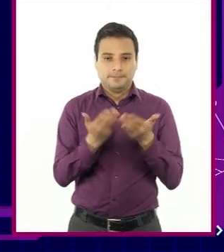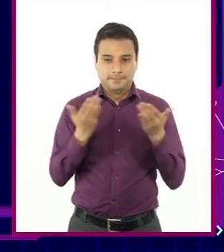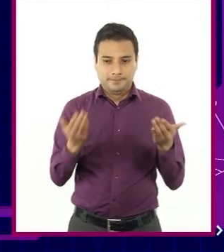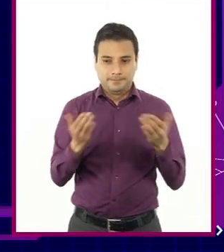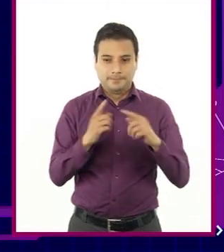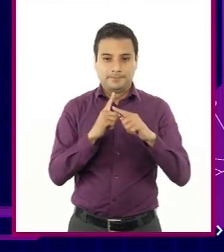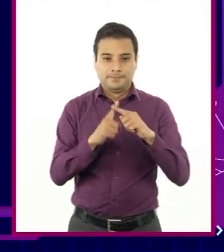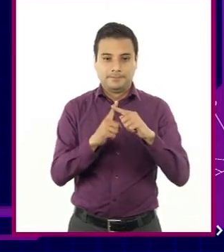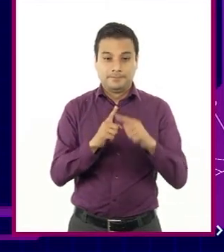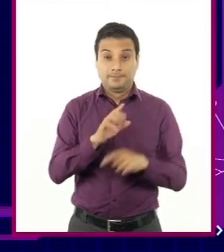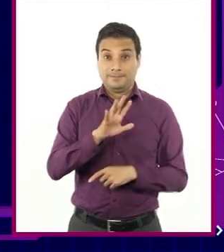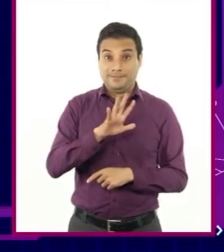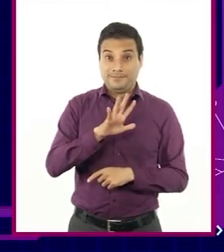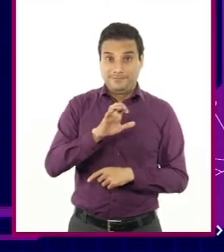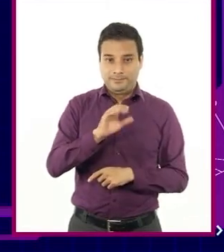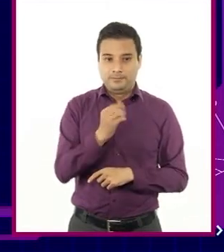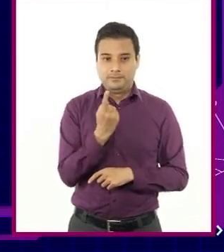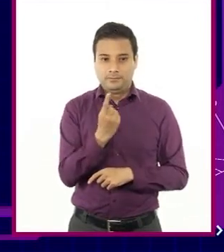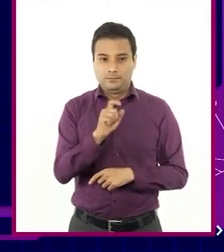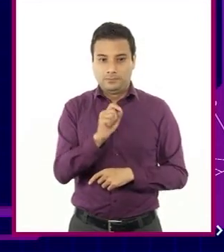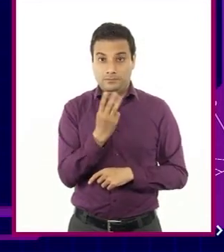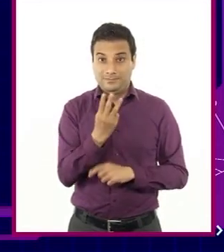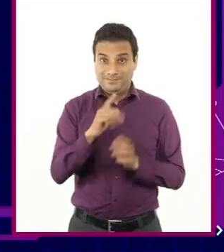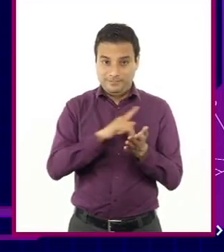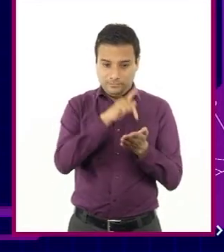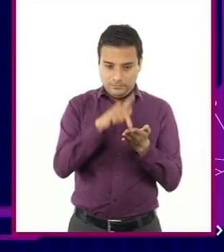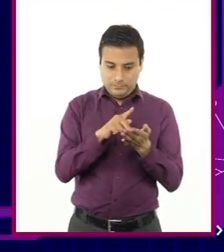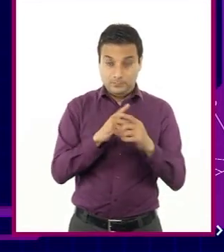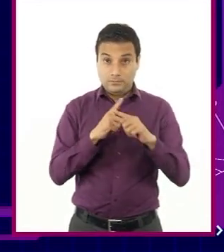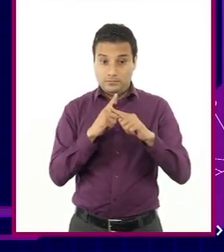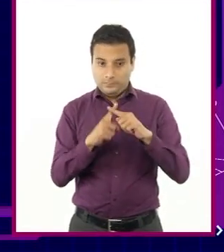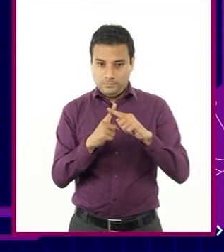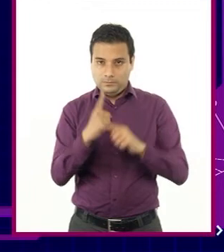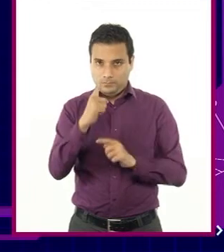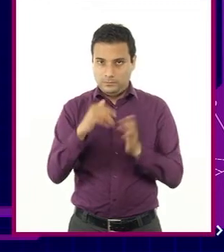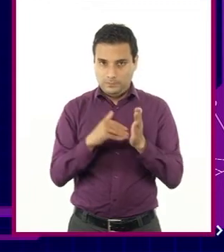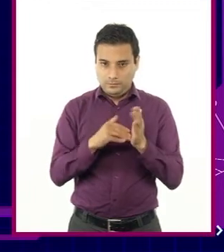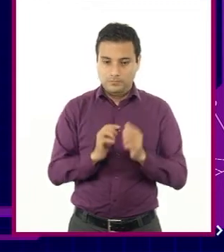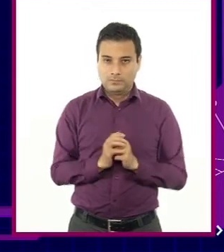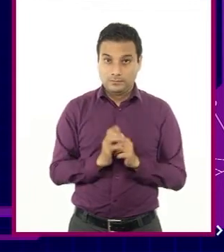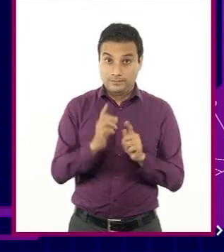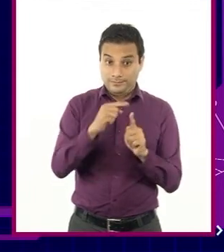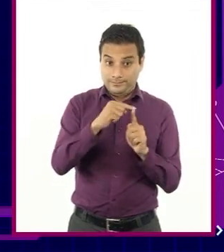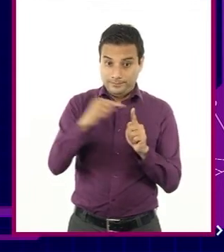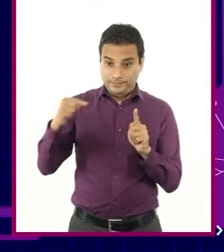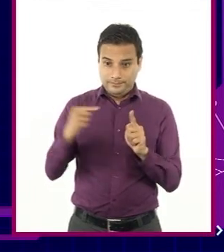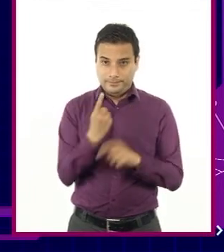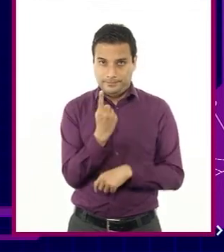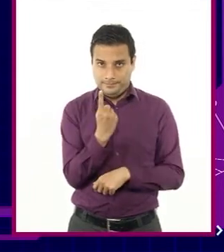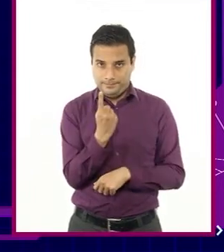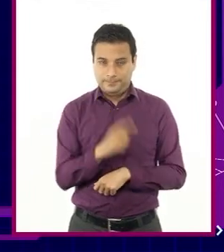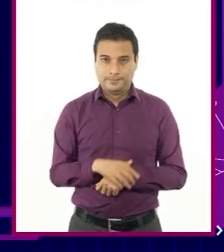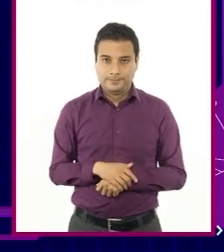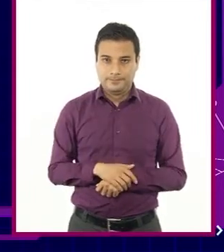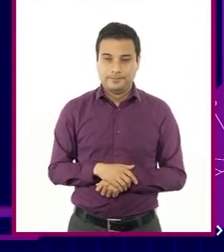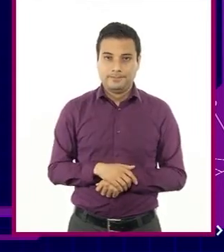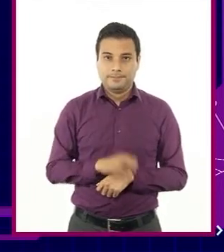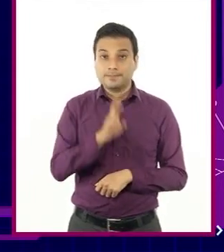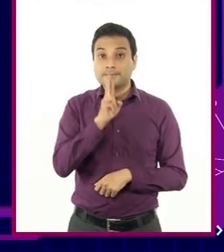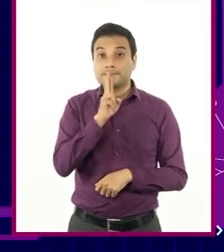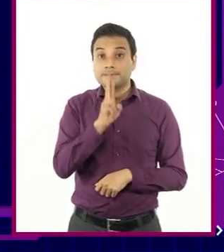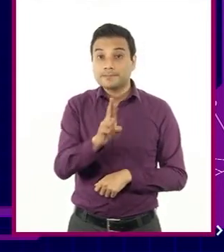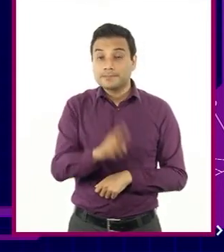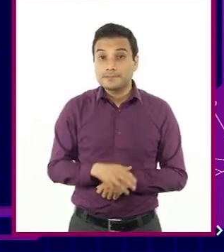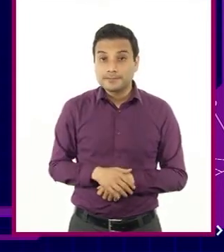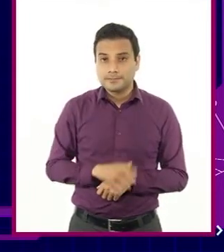multiplicamos 591.3 kilómetros por 1000 metros entre 1 kilómetro. Así obtenemos